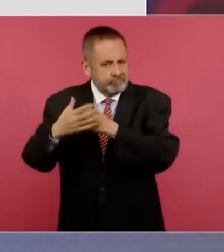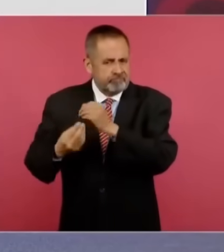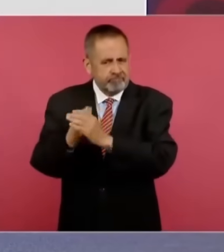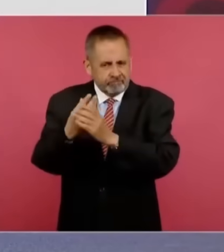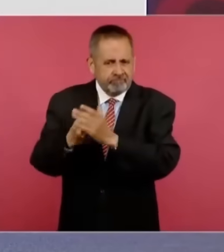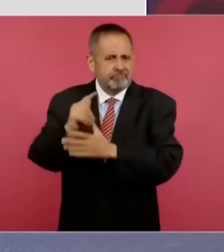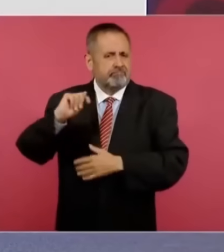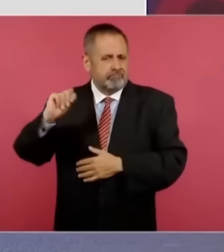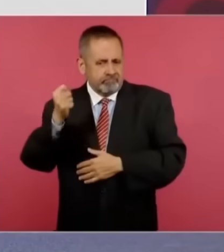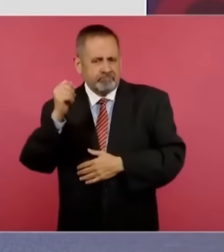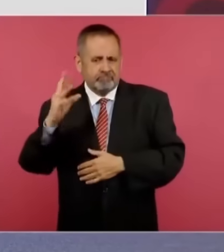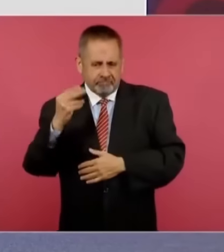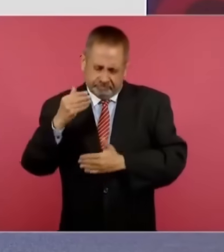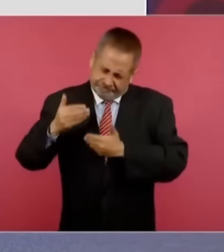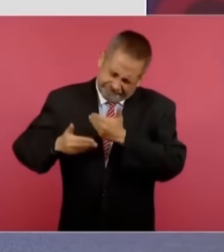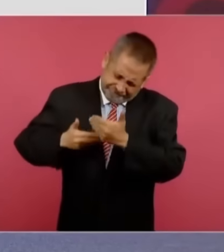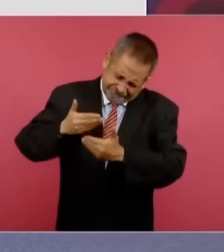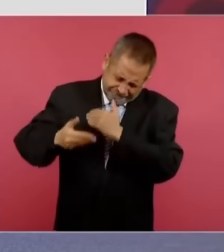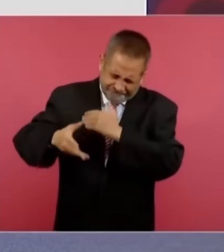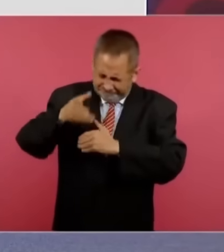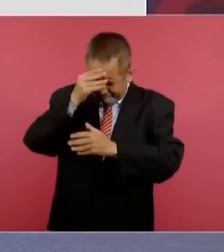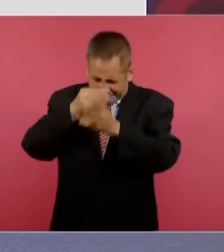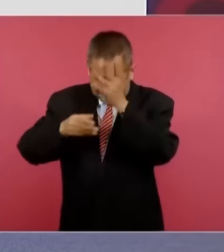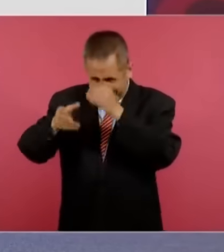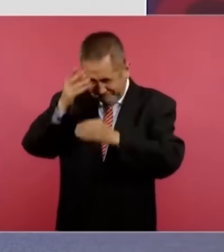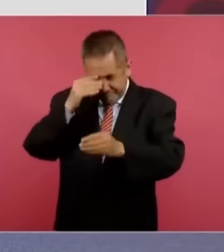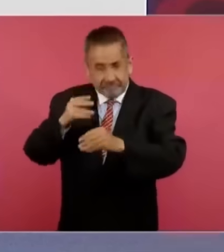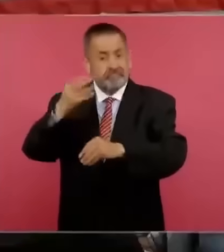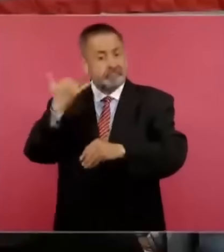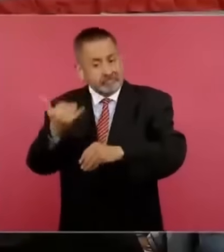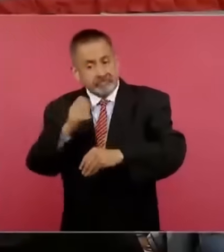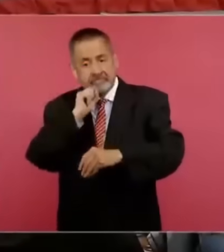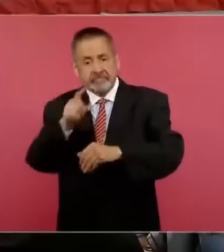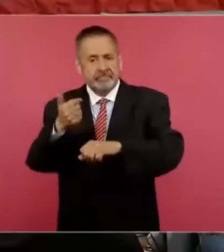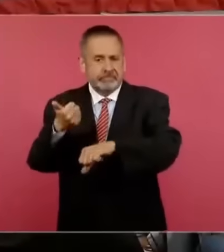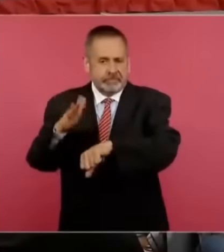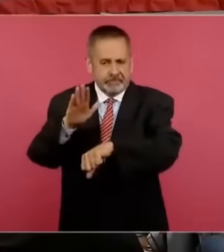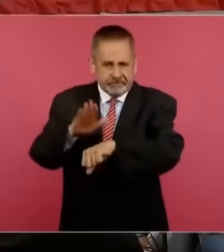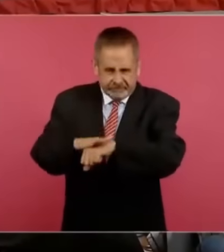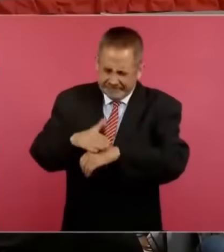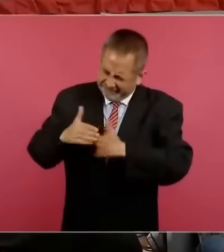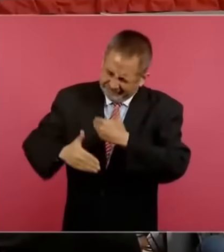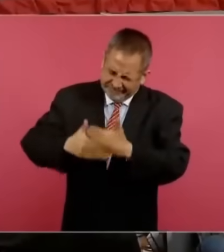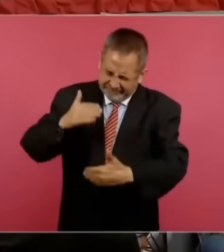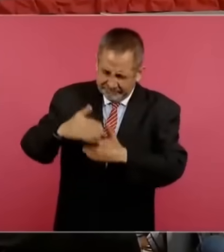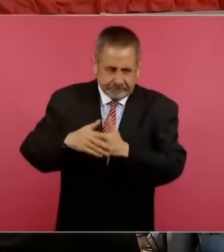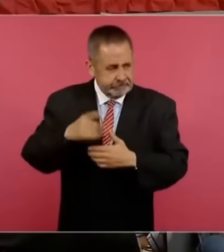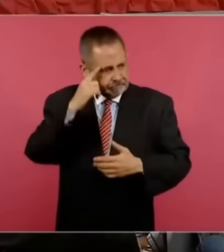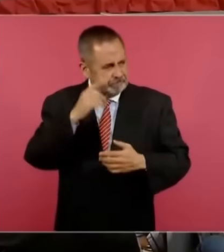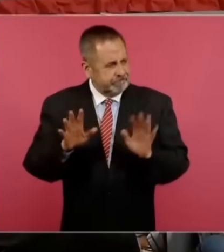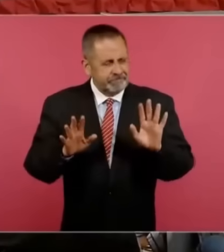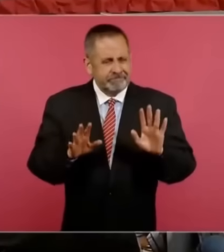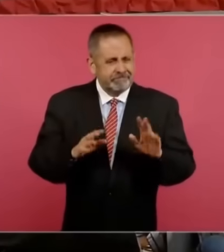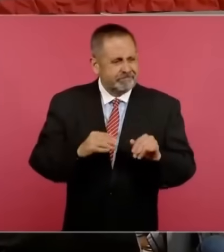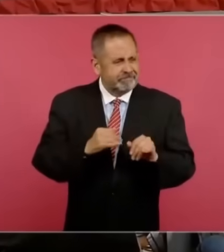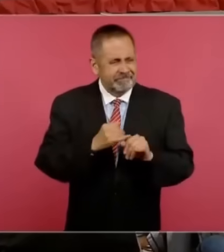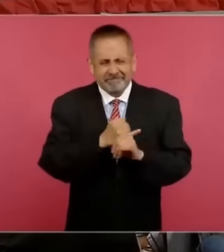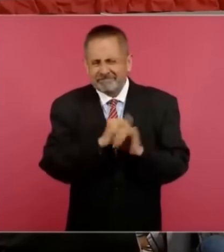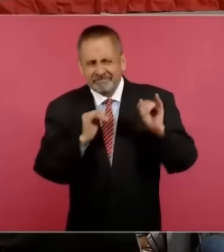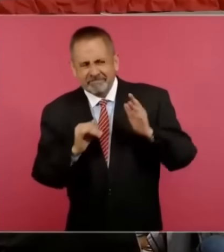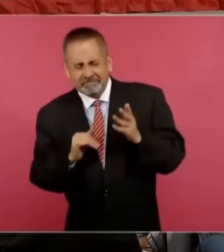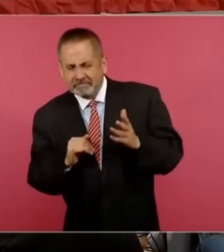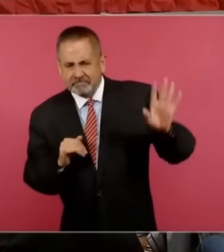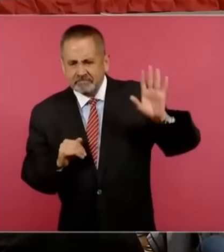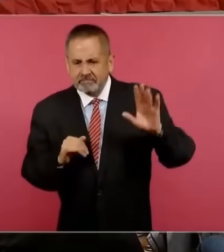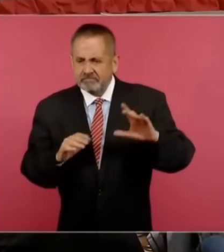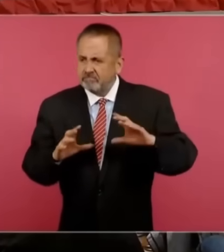y una eficiencia administrativa para lograr nuestra independencia energética. Sería necio afirmar